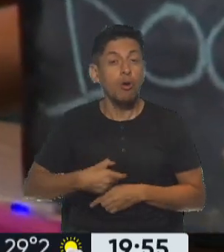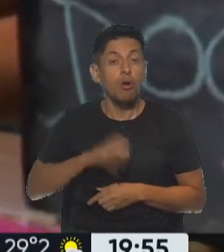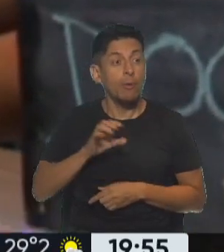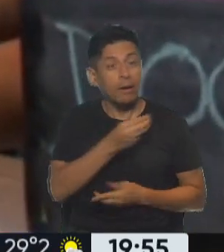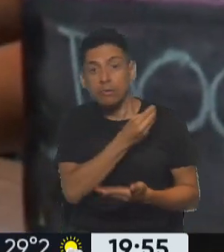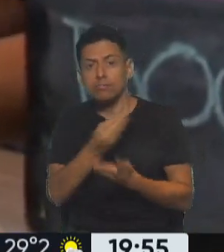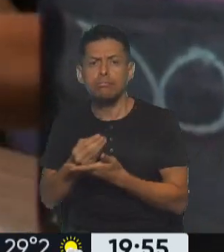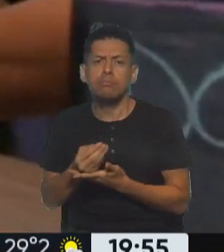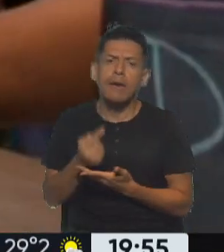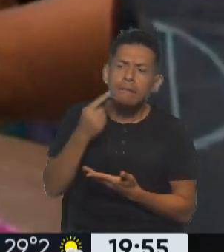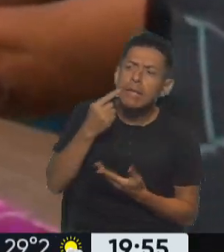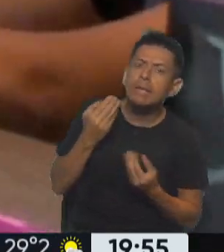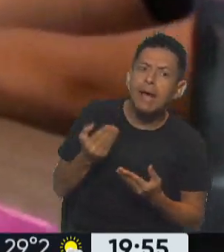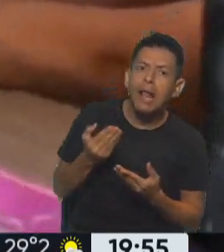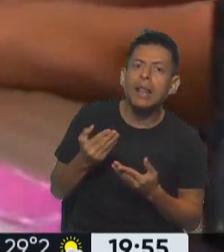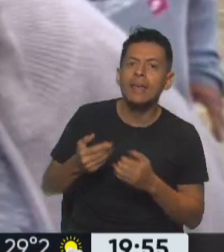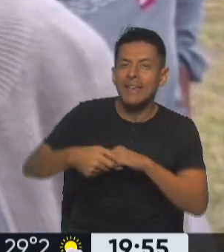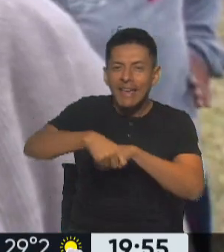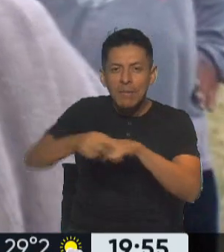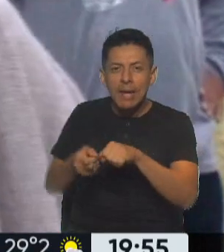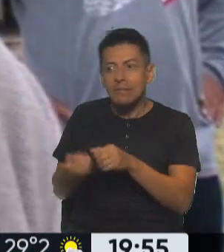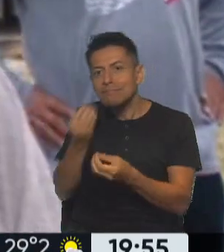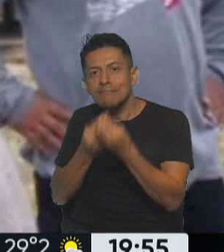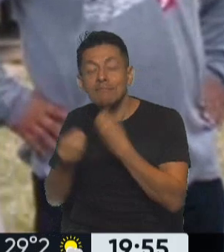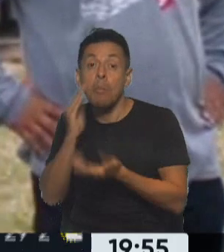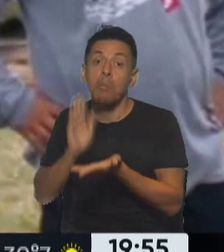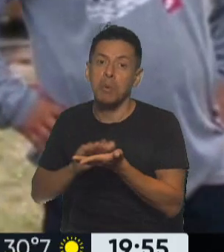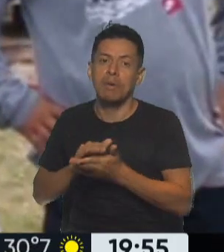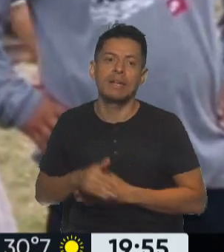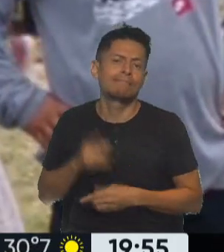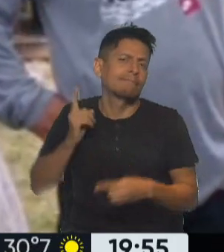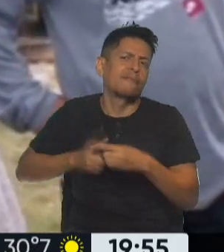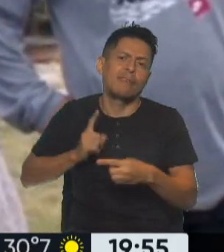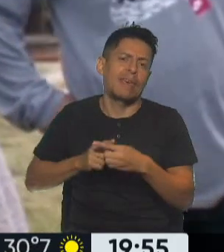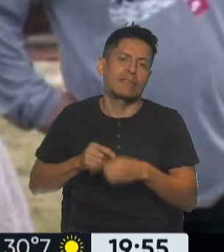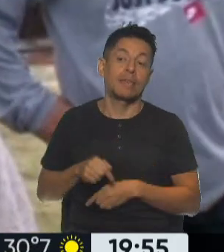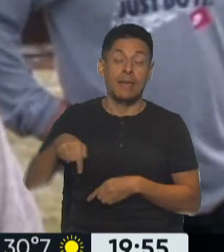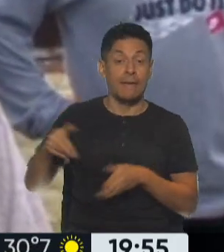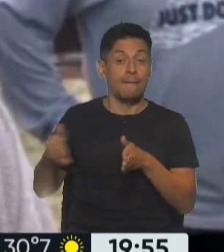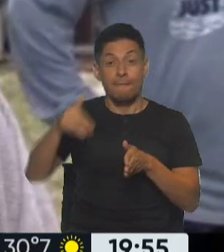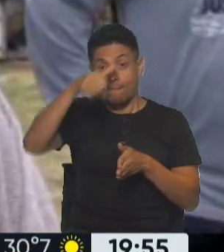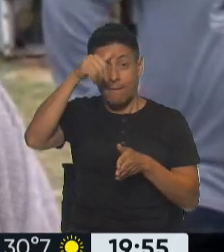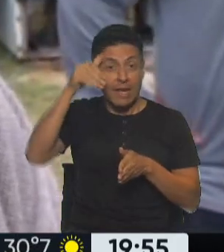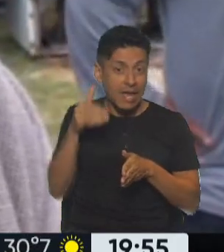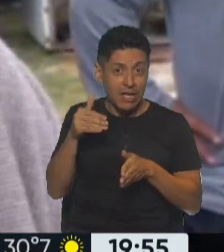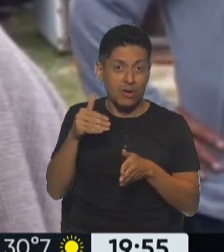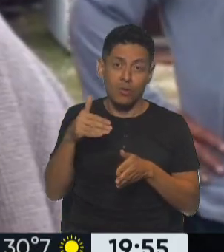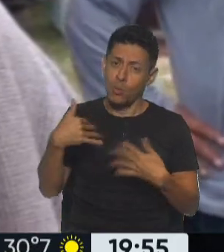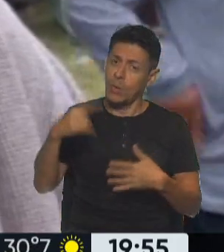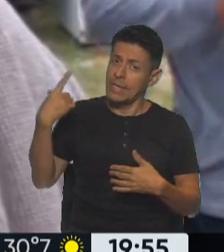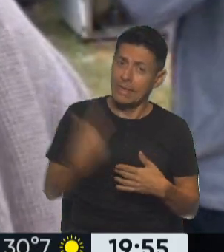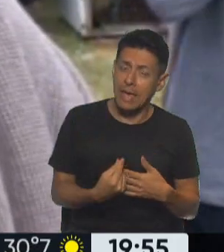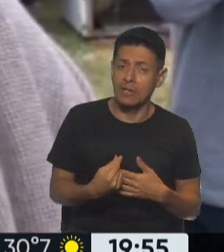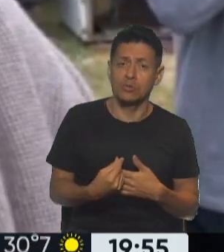quiso conocerla, probó algunas empanadas. La verdad, una fiesta en un verano que es muy intenso, no